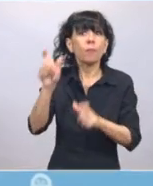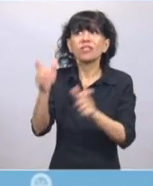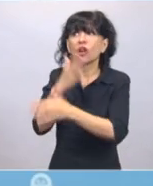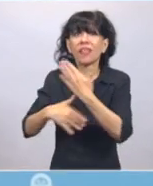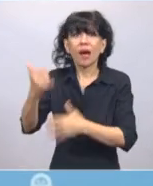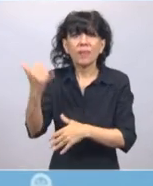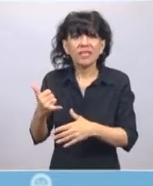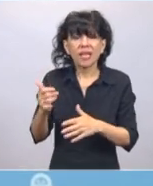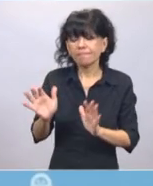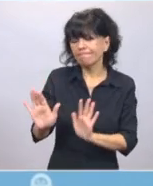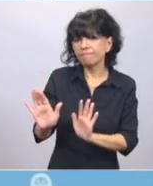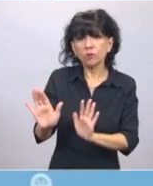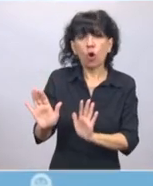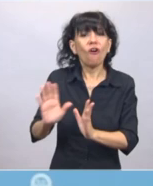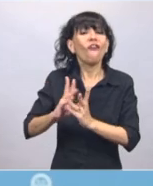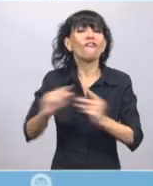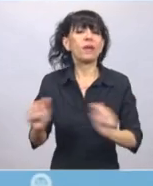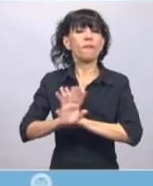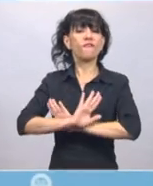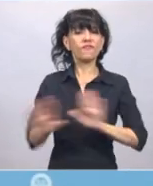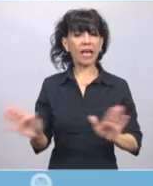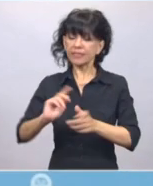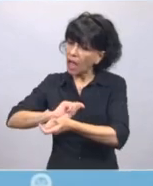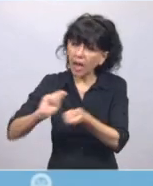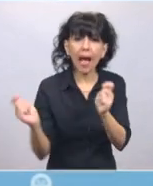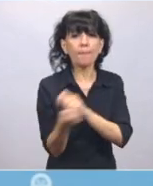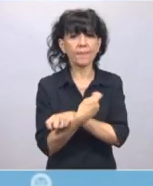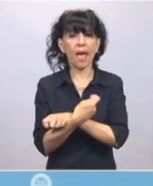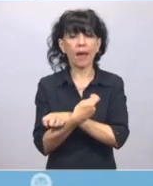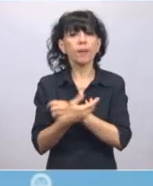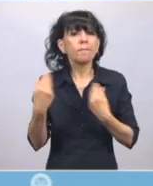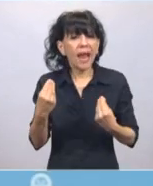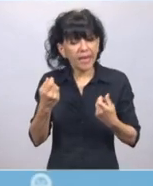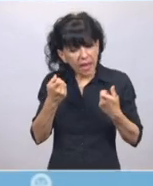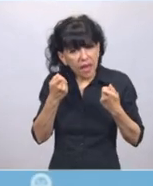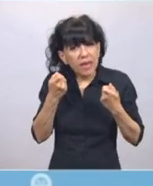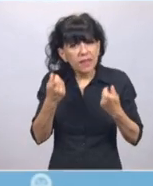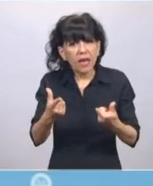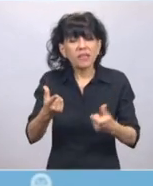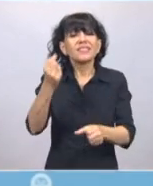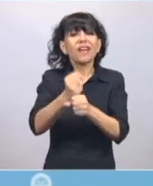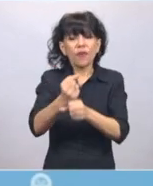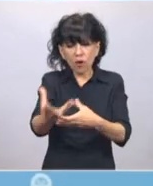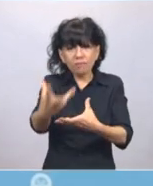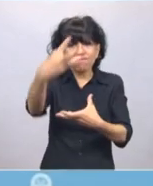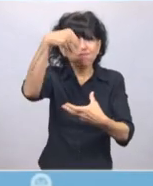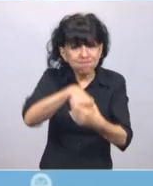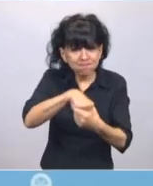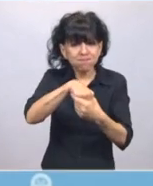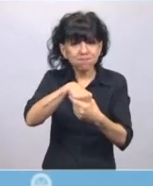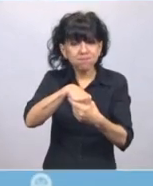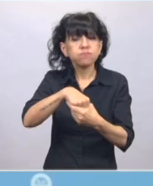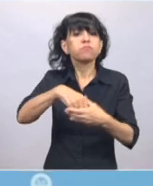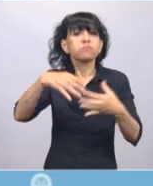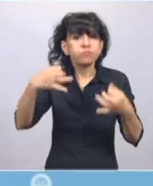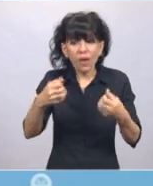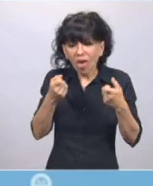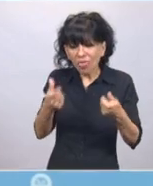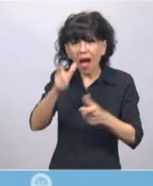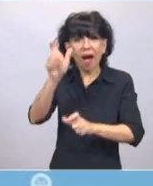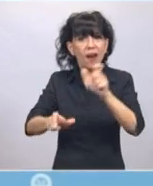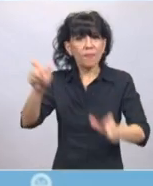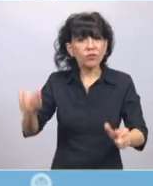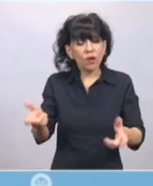una barrera que rompamos para garantizar que la inclusión en el mercado de trabajo genere las oportunidades que los